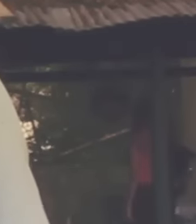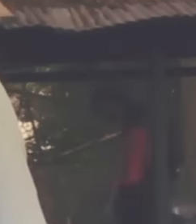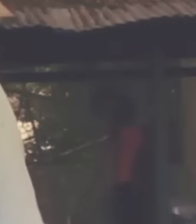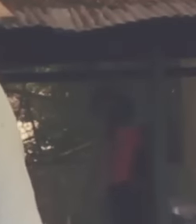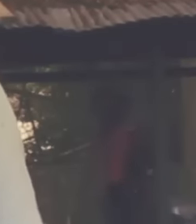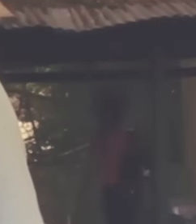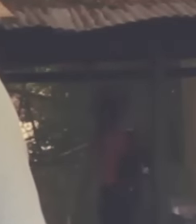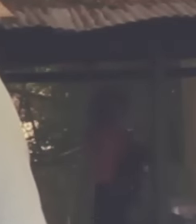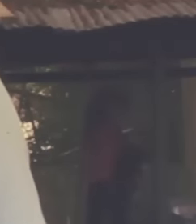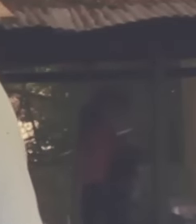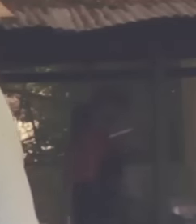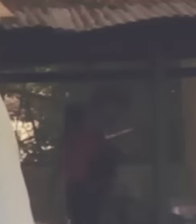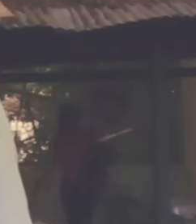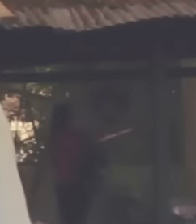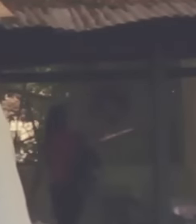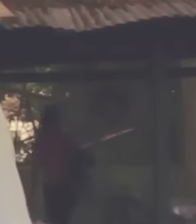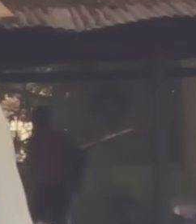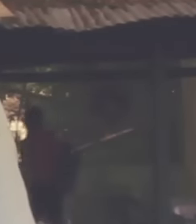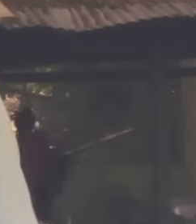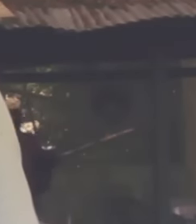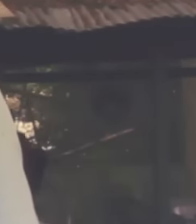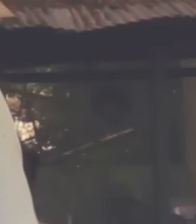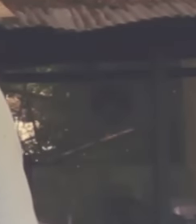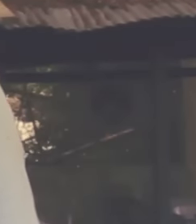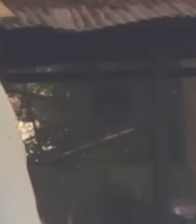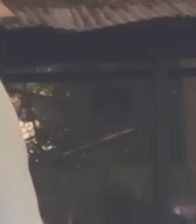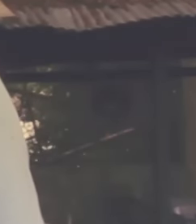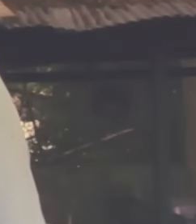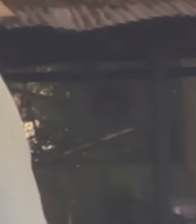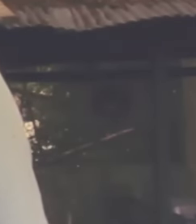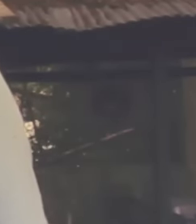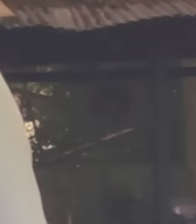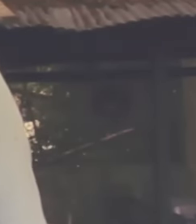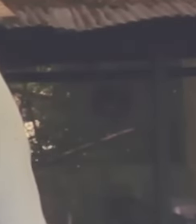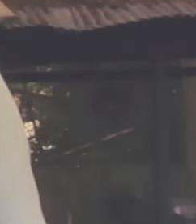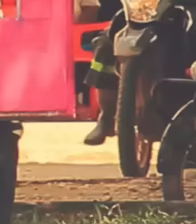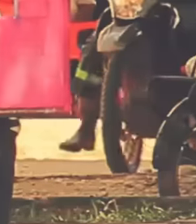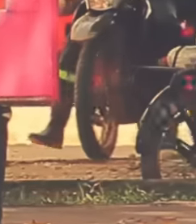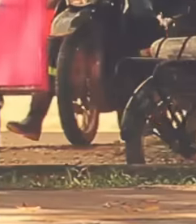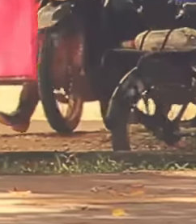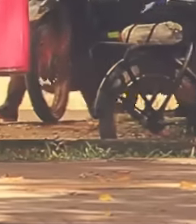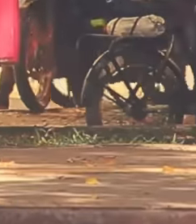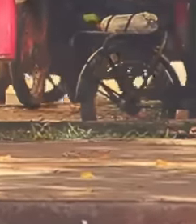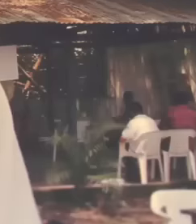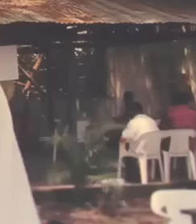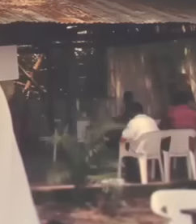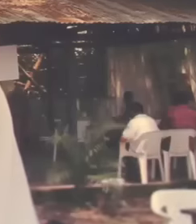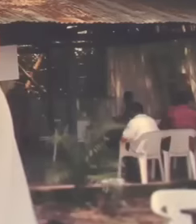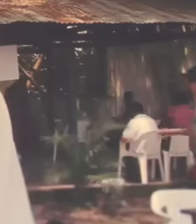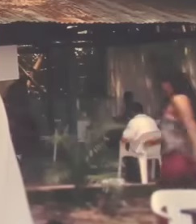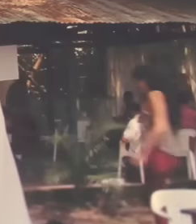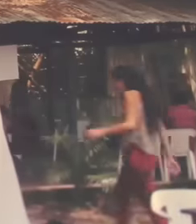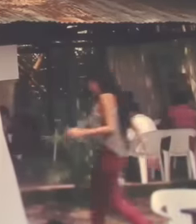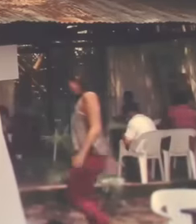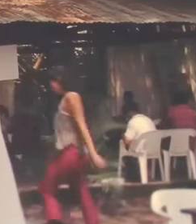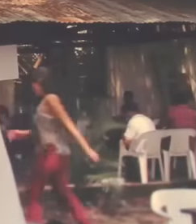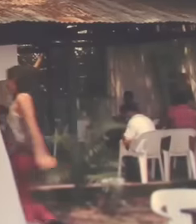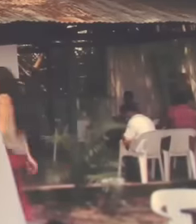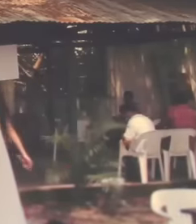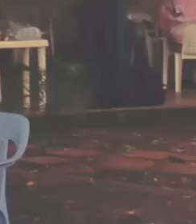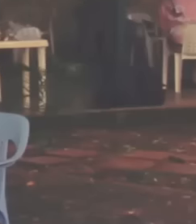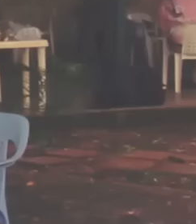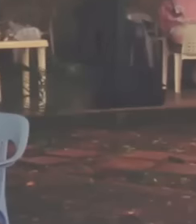sí a la paz de Colombia, porque si los campos producen, hay progreso en los pueblos. Únete al sí. Será el inicio para una paz